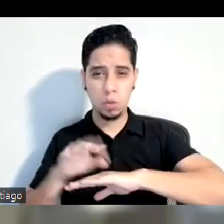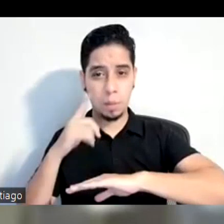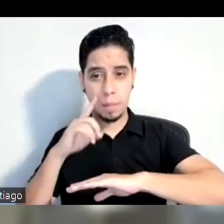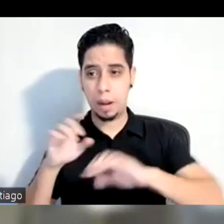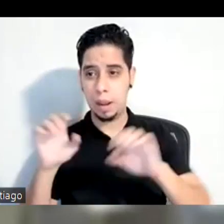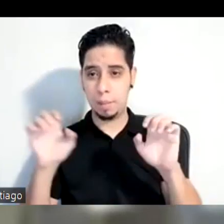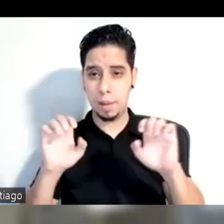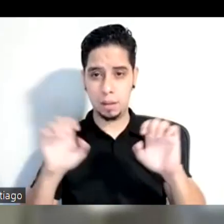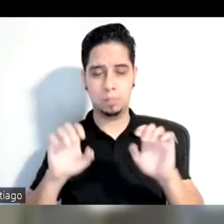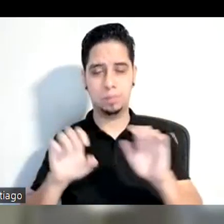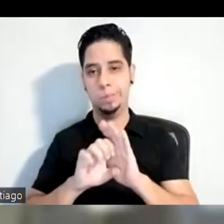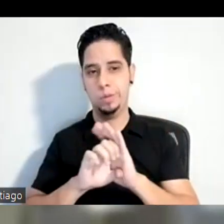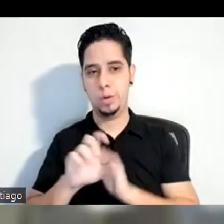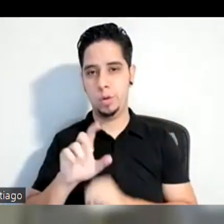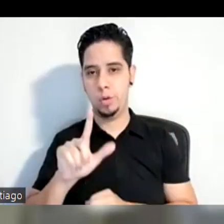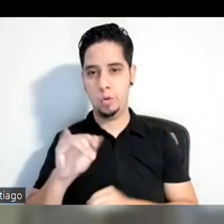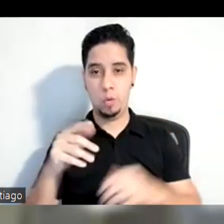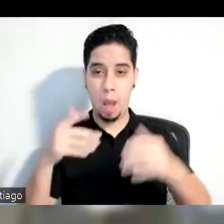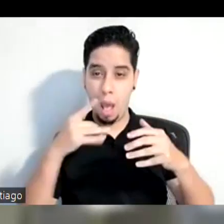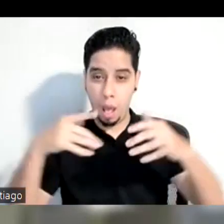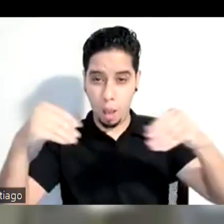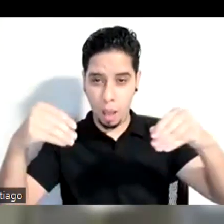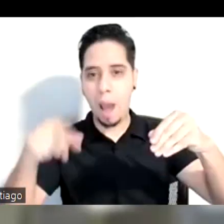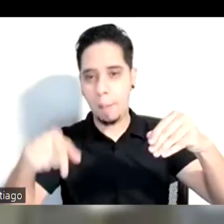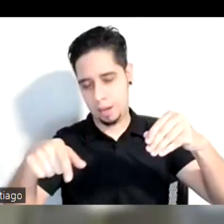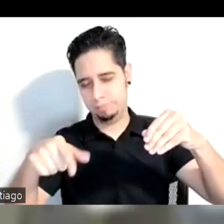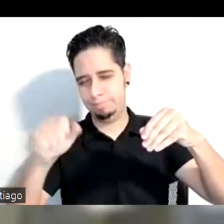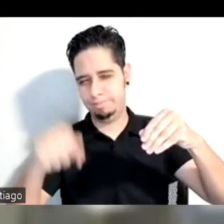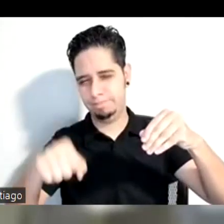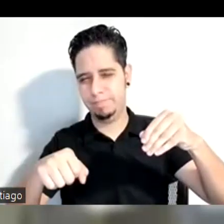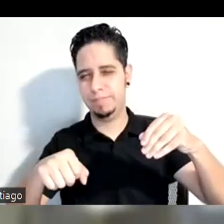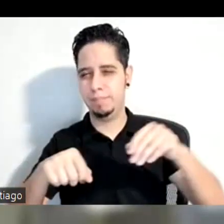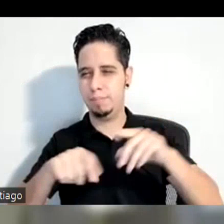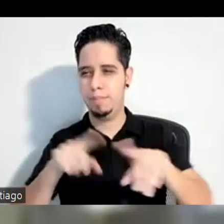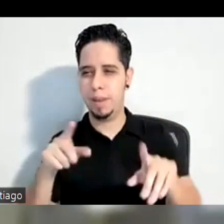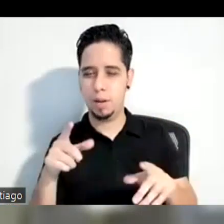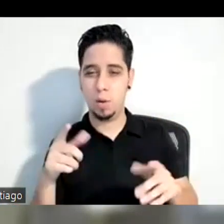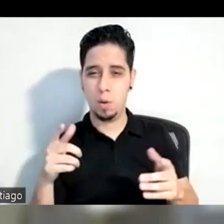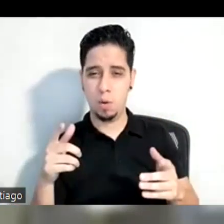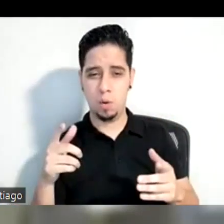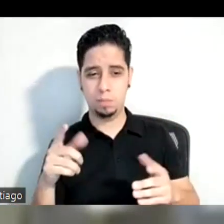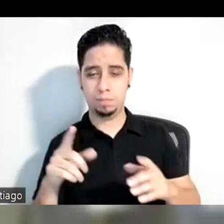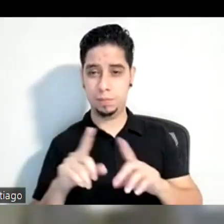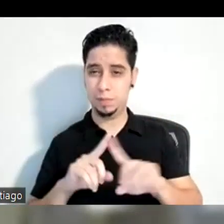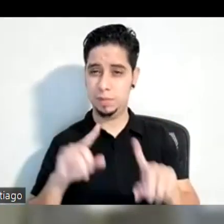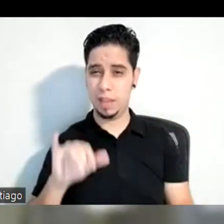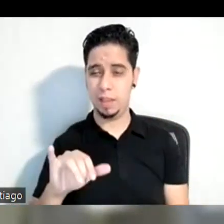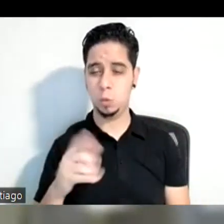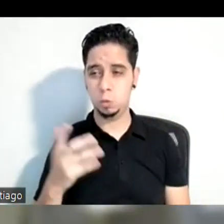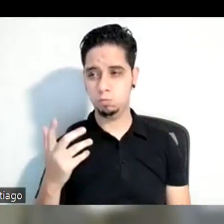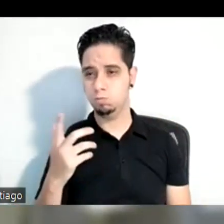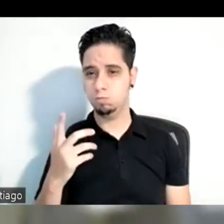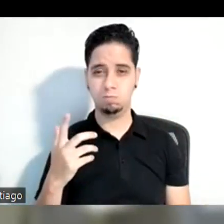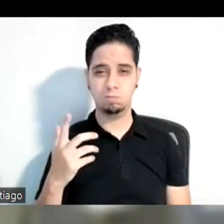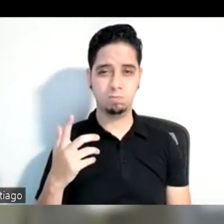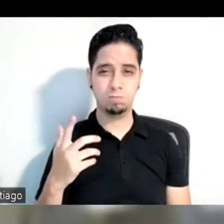lleva la luz. Pero... cuando no hay luz, ok. pero aparte de eso,